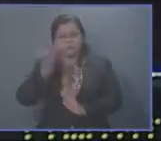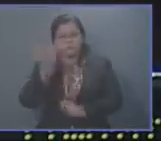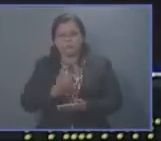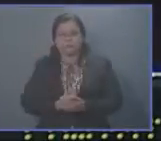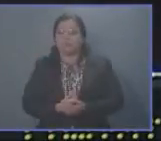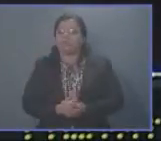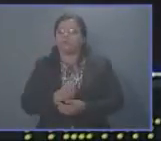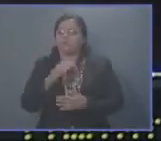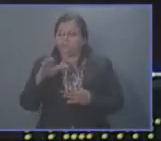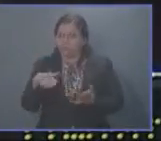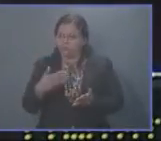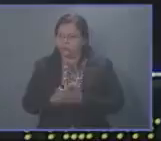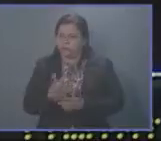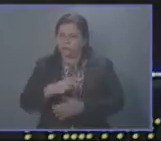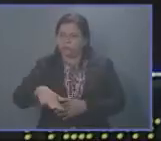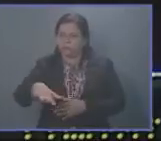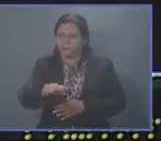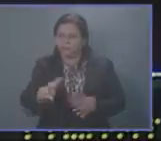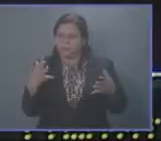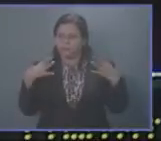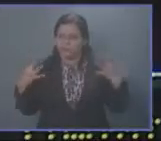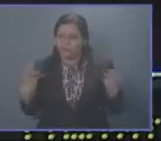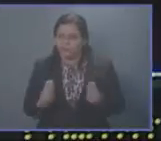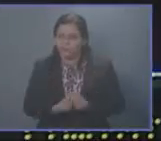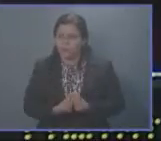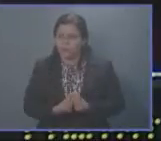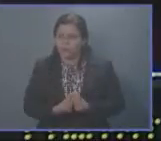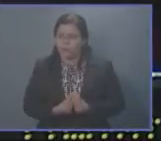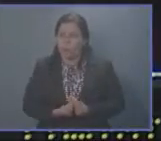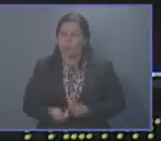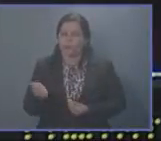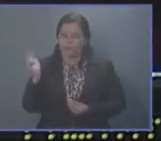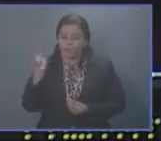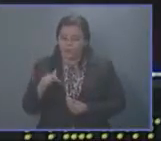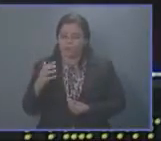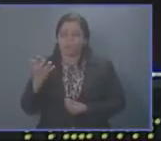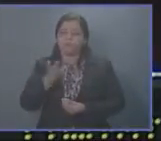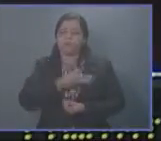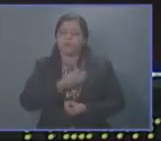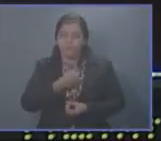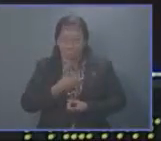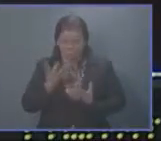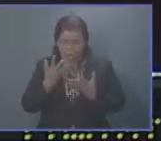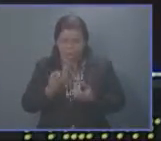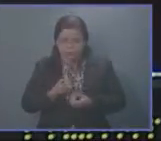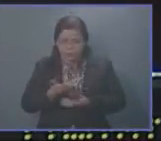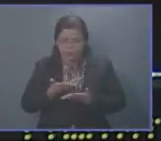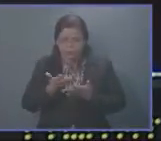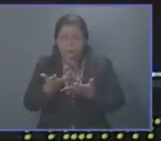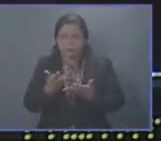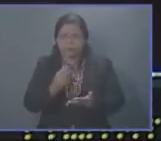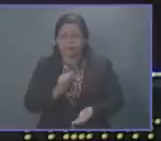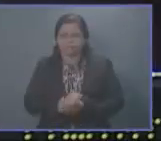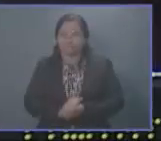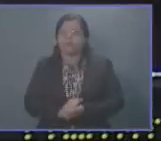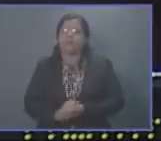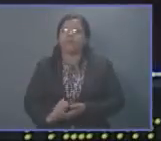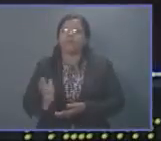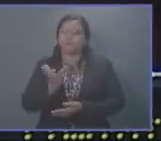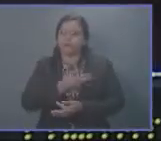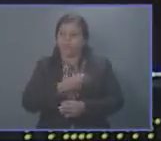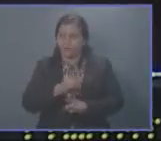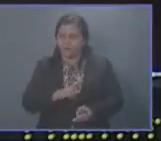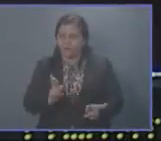a todos los sectores sociales del país. Y en este caso estamos queriendo reafirmar que estamos